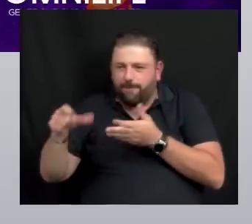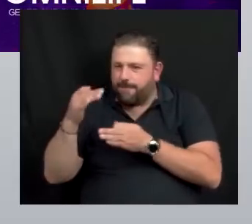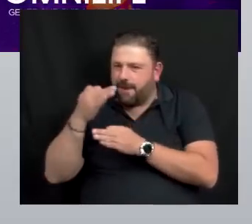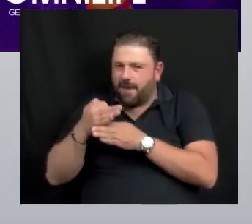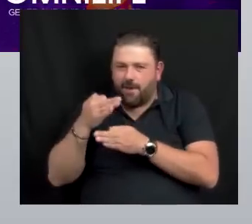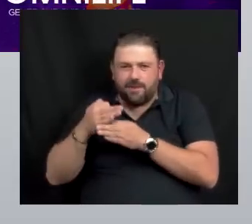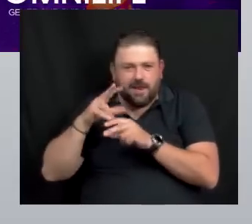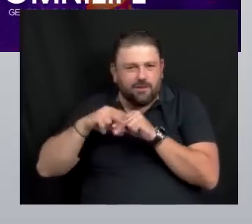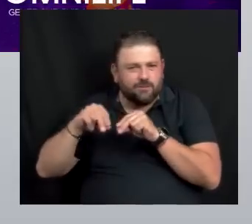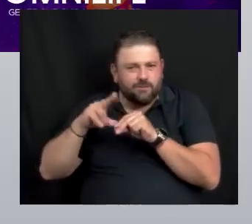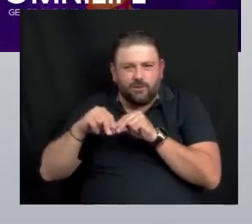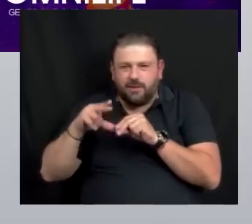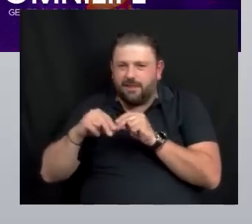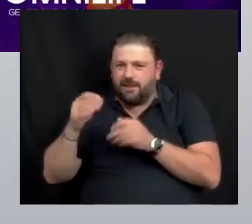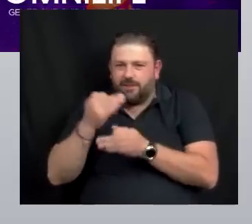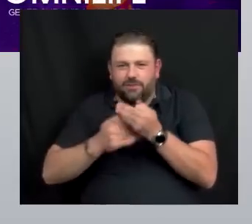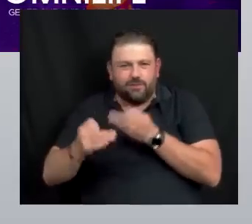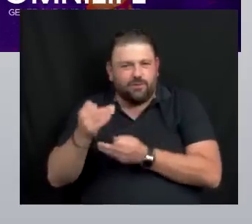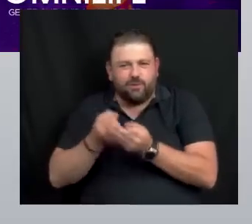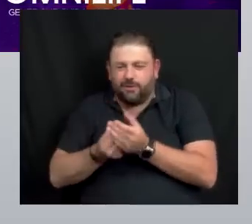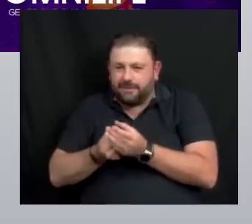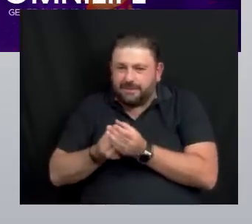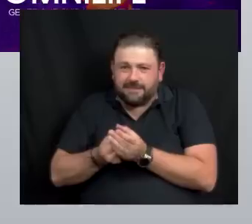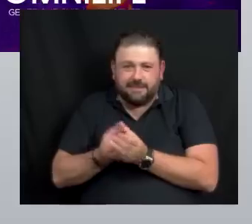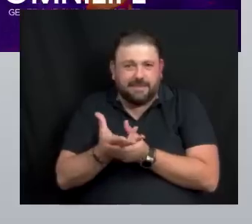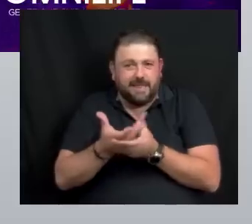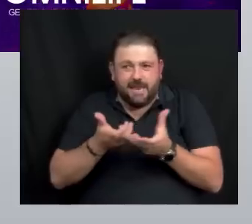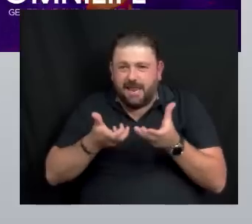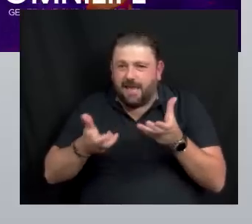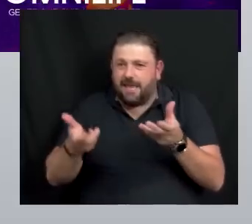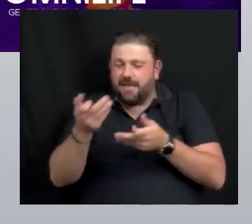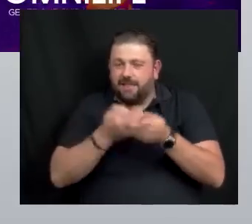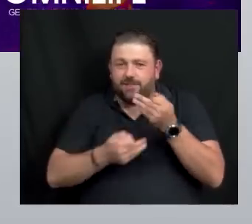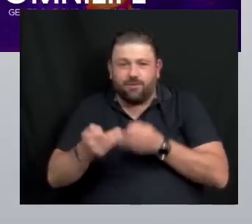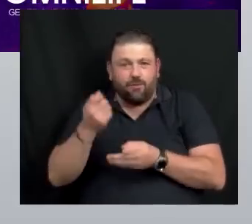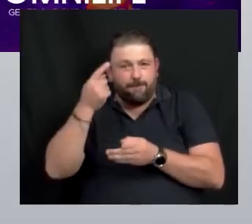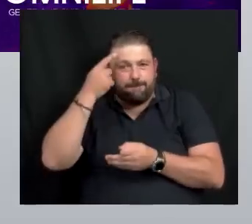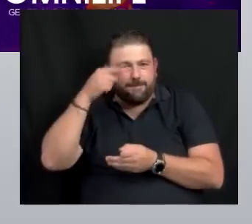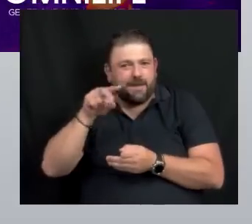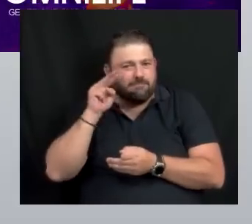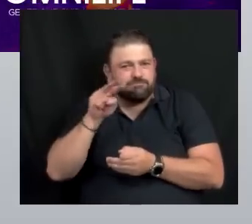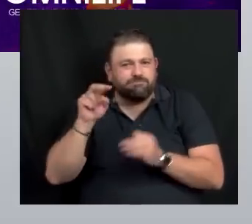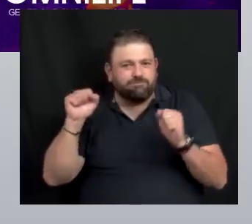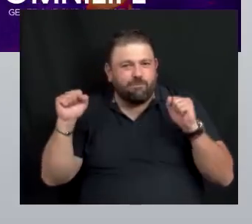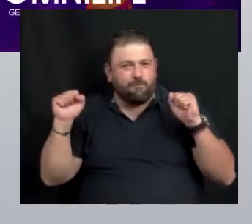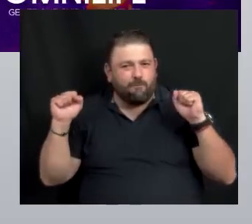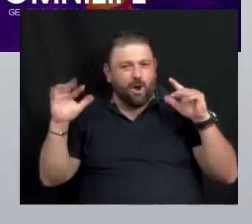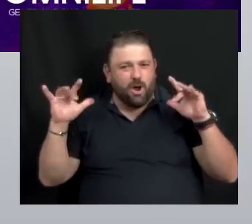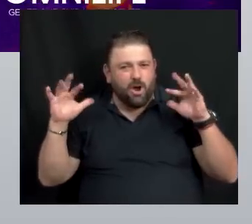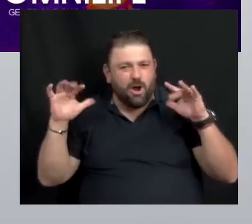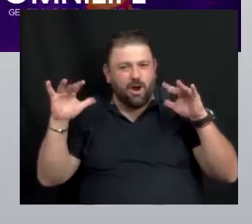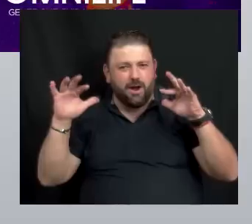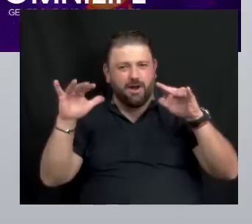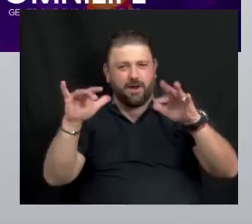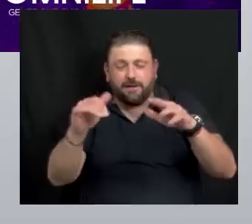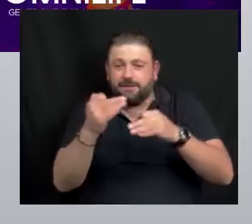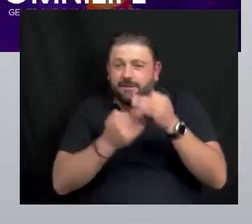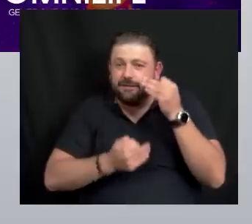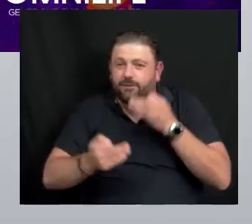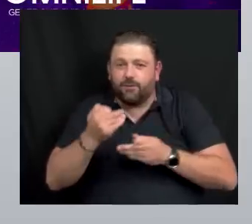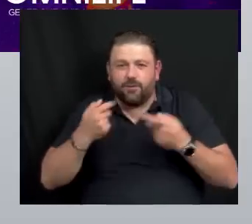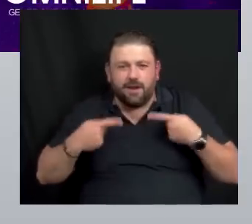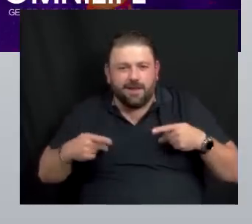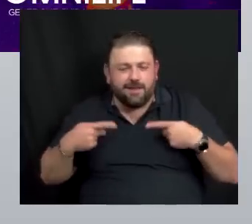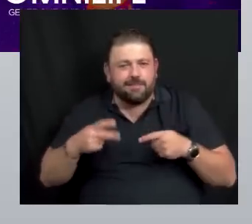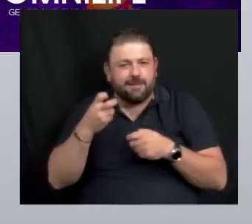a salir a la calle y vas a ver que toda la gente que está a tu alrededor se merece estar ahí, se merece estar ahí, brinda